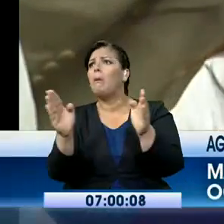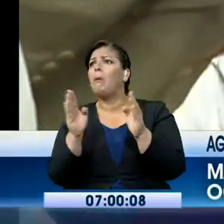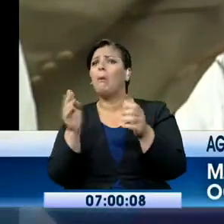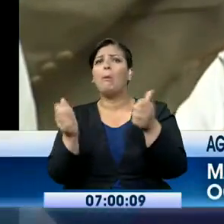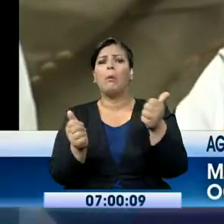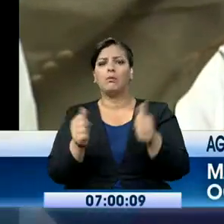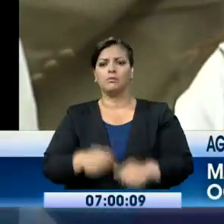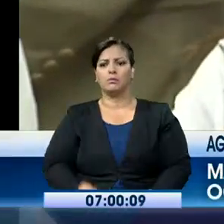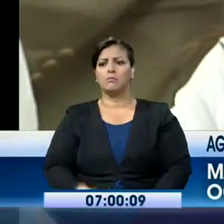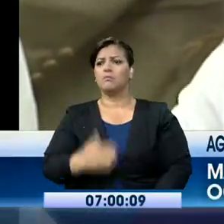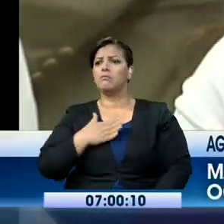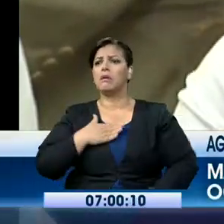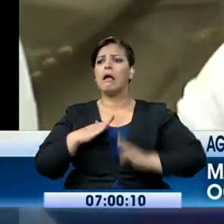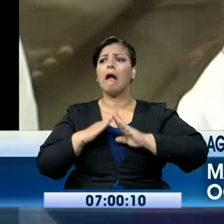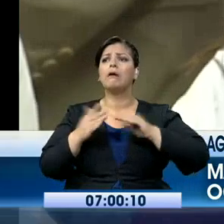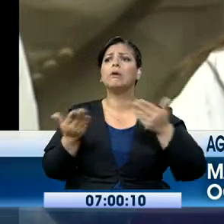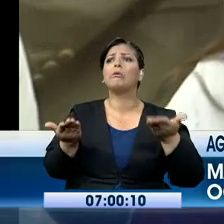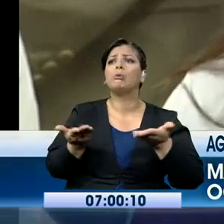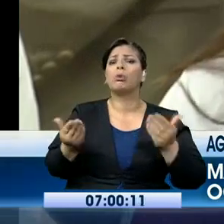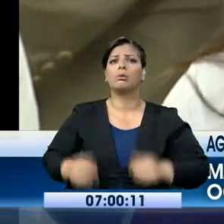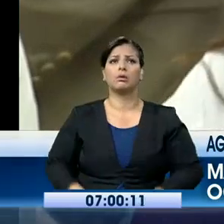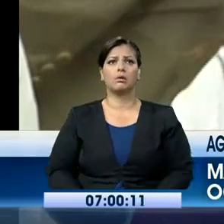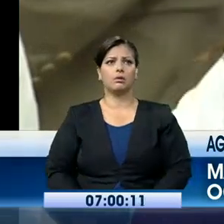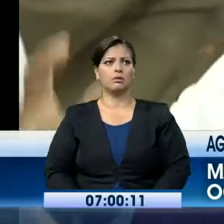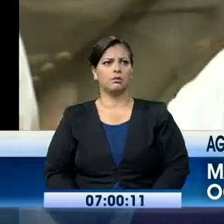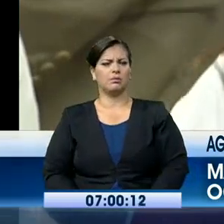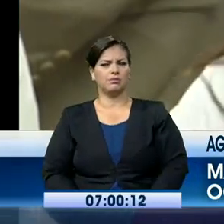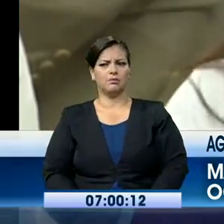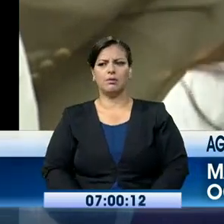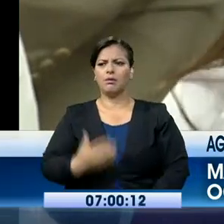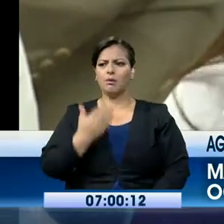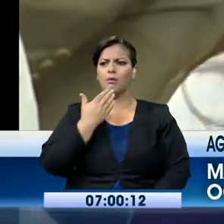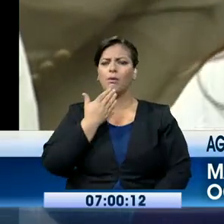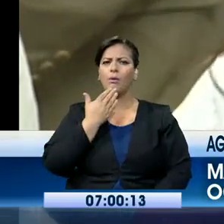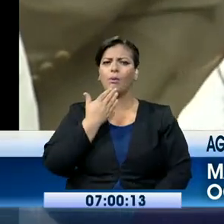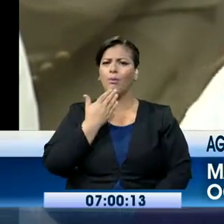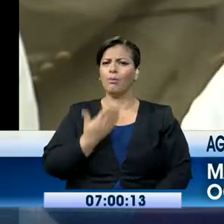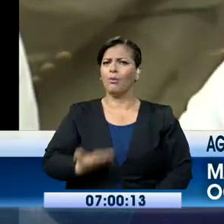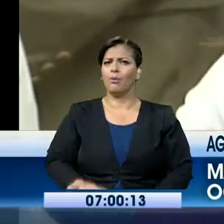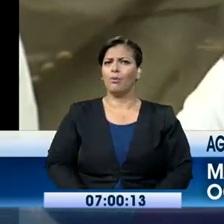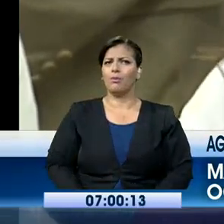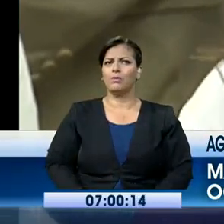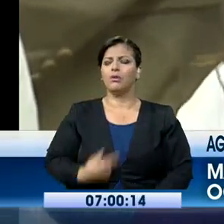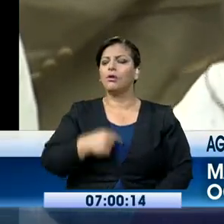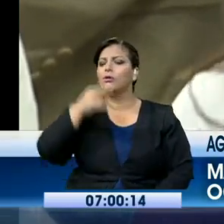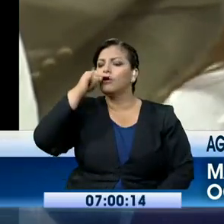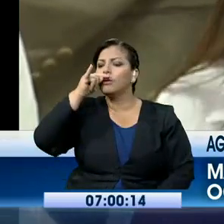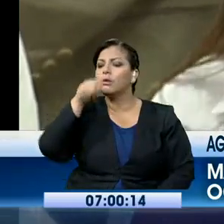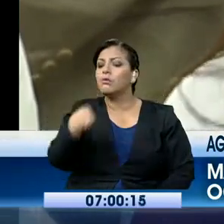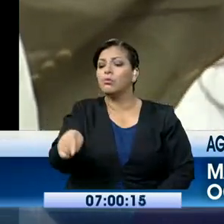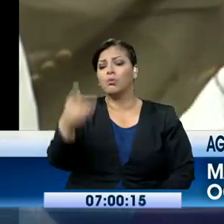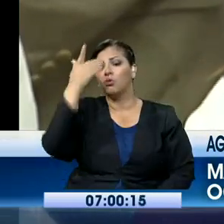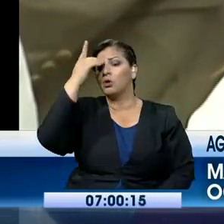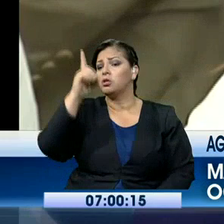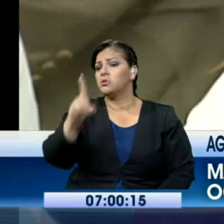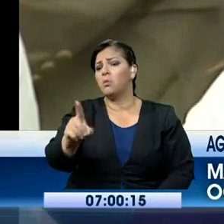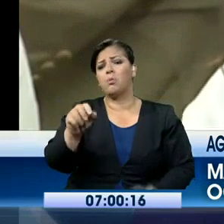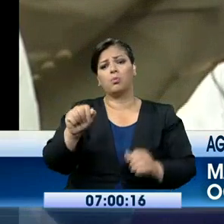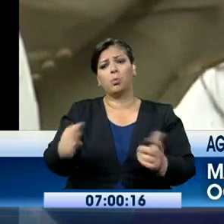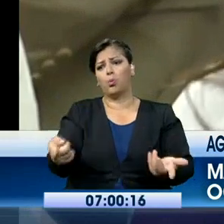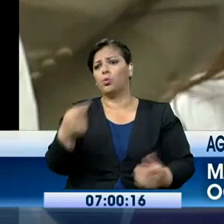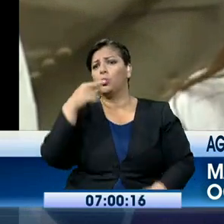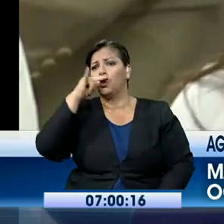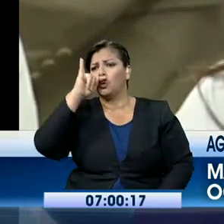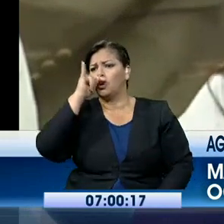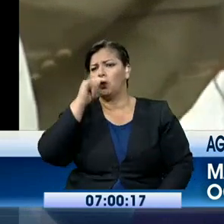social, ¿cómo a un niño se le va a decir que puede decidir entre ser niño o ser niña? Ellos